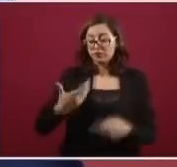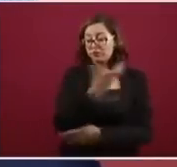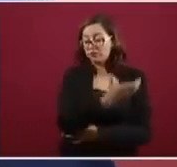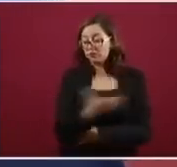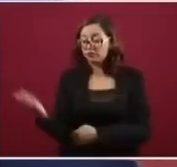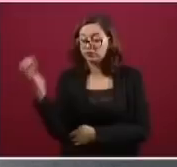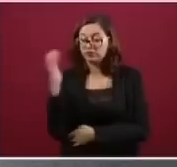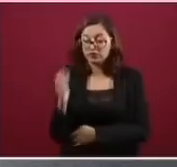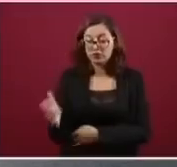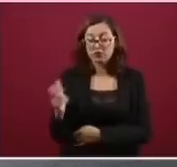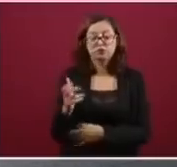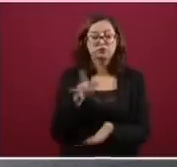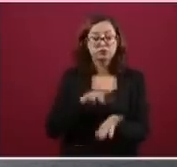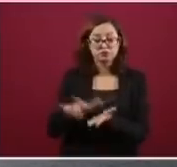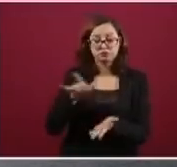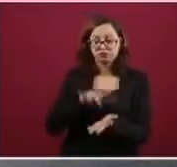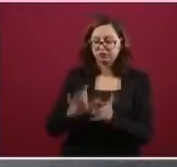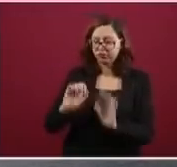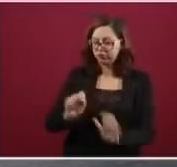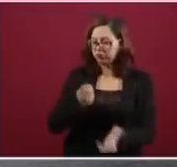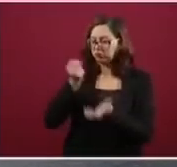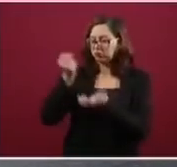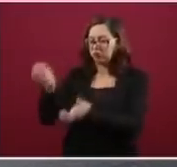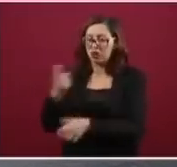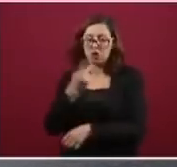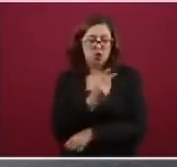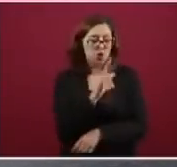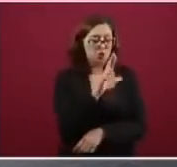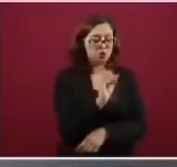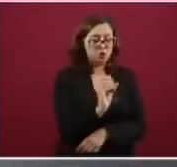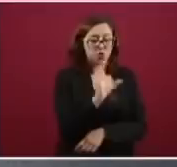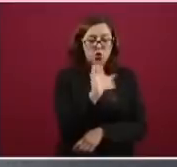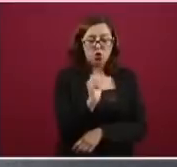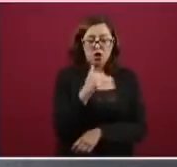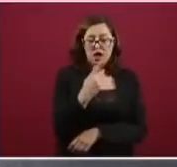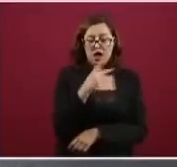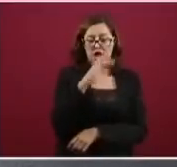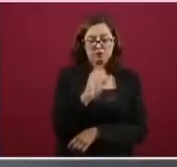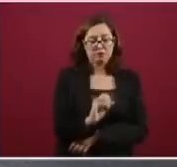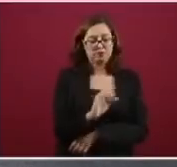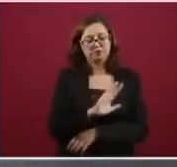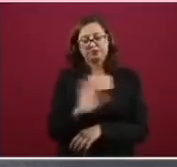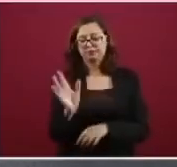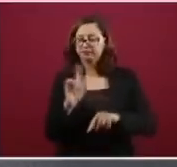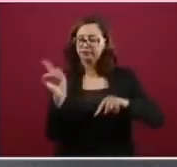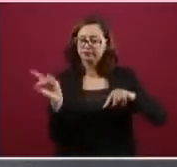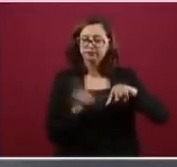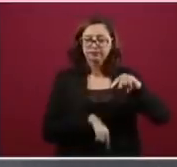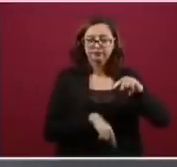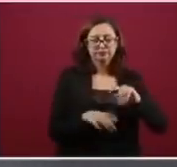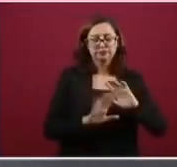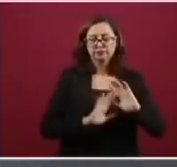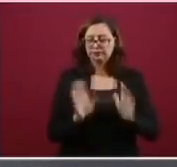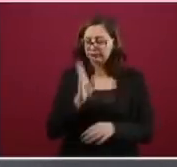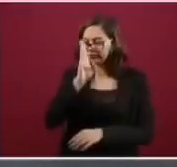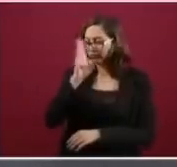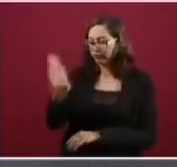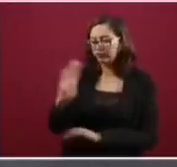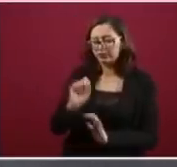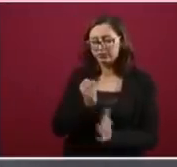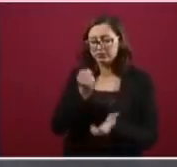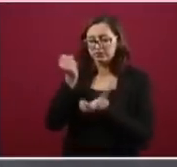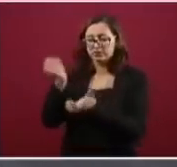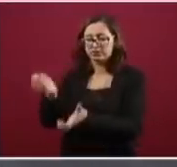directa lo que era el procampo y que ahora es producción para el